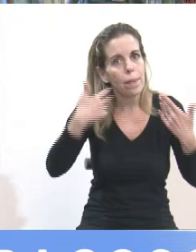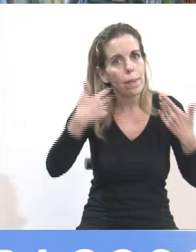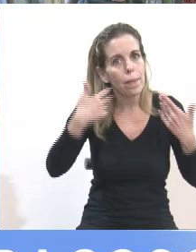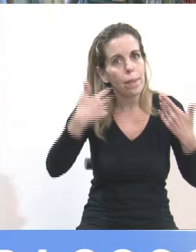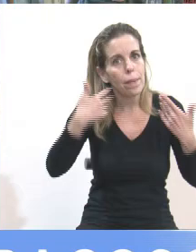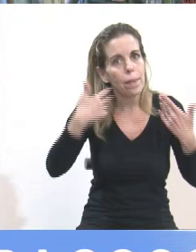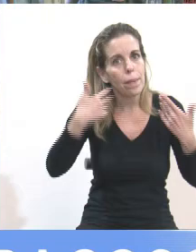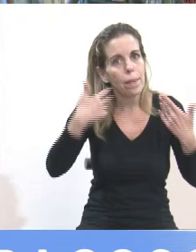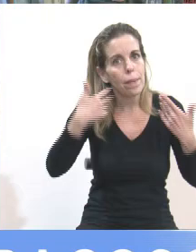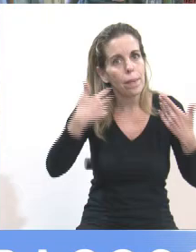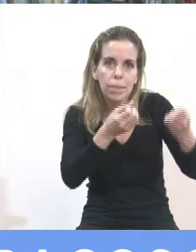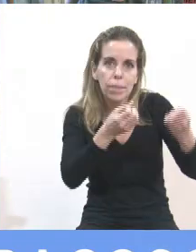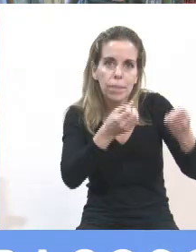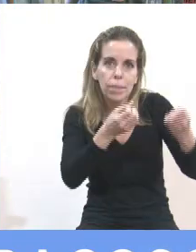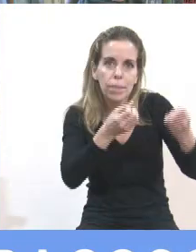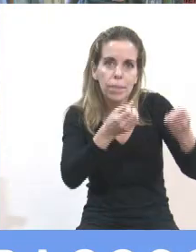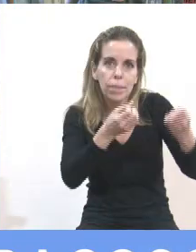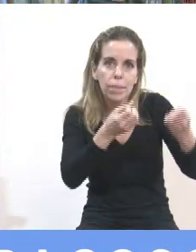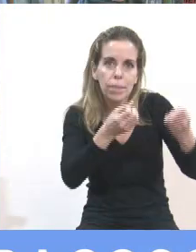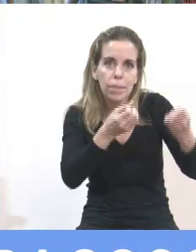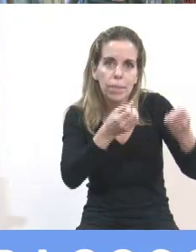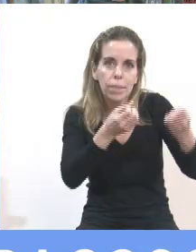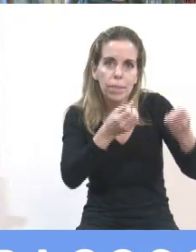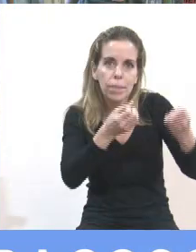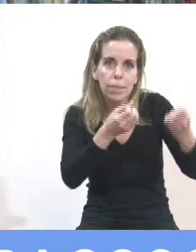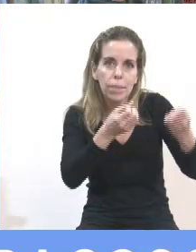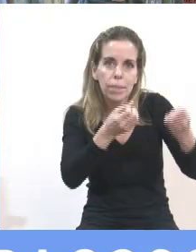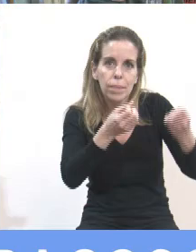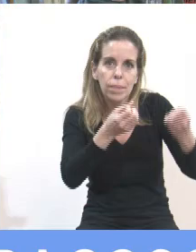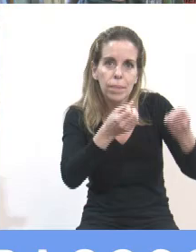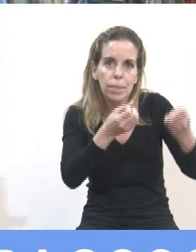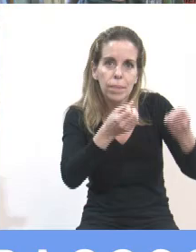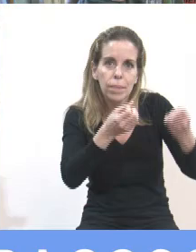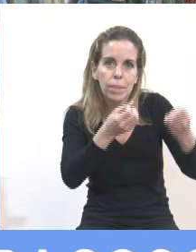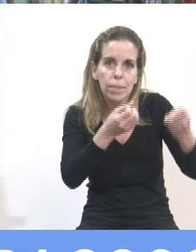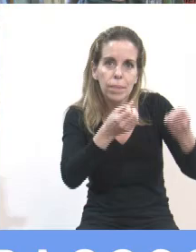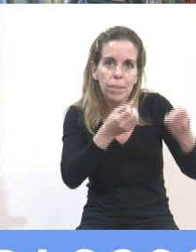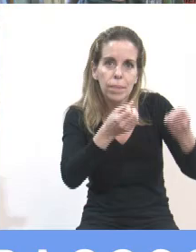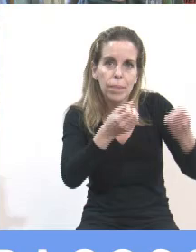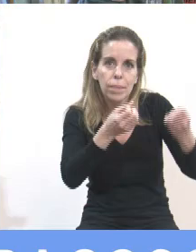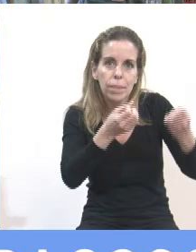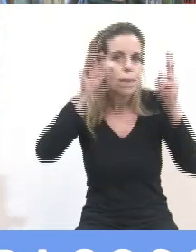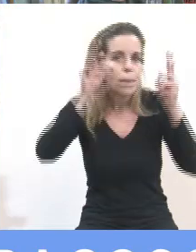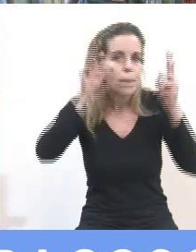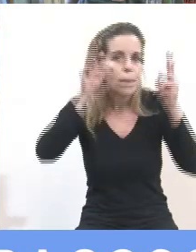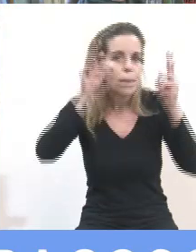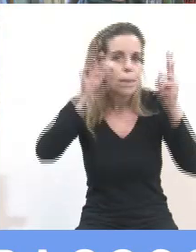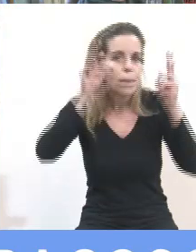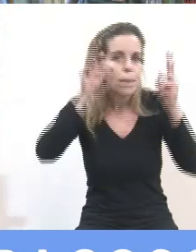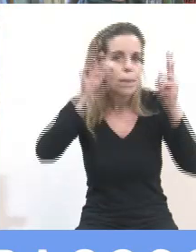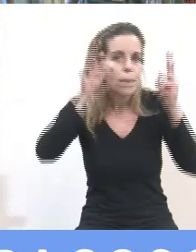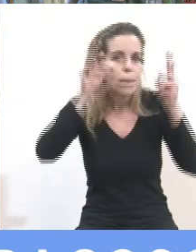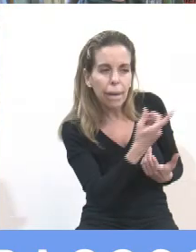a los adolescentes, a los más chicos y también a las madres y a los padres, a los educadores, para poder